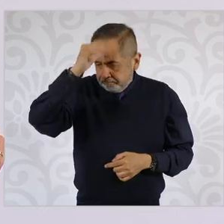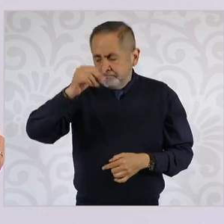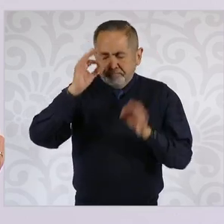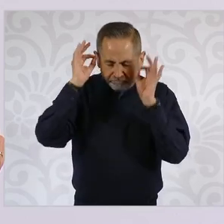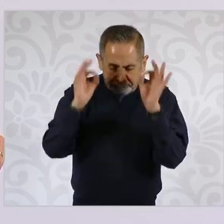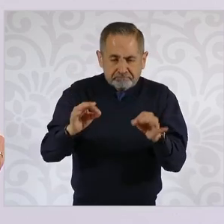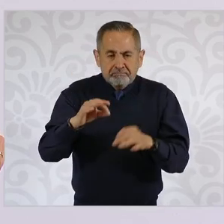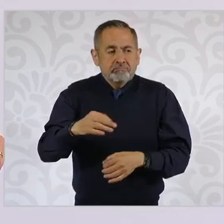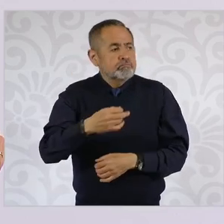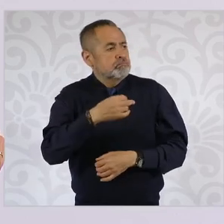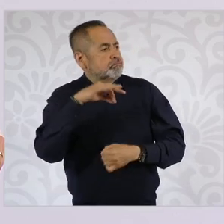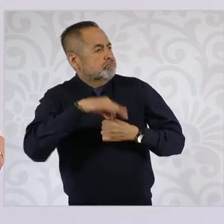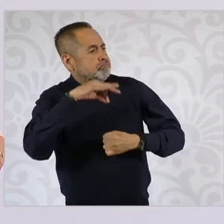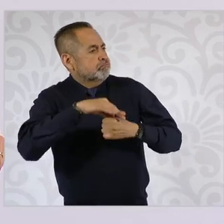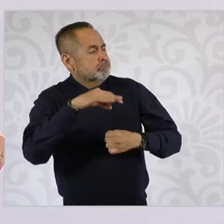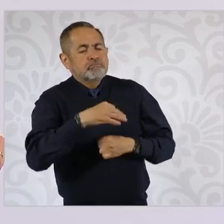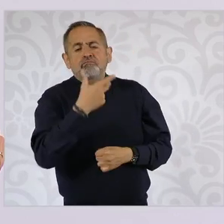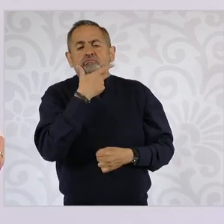juezas